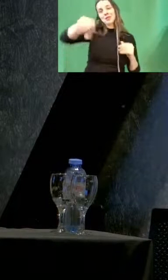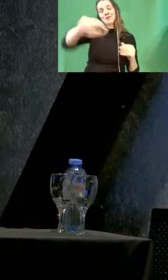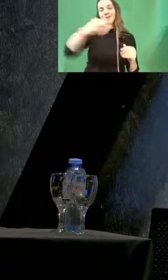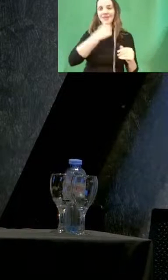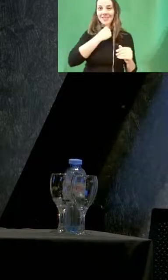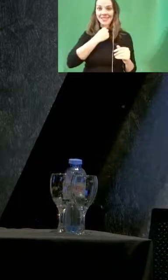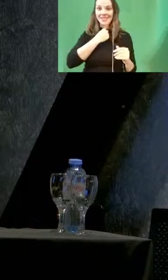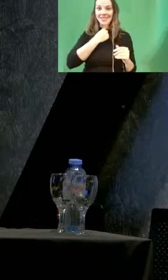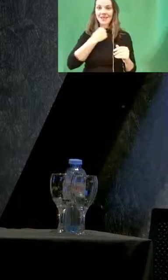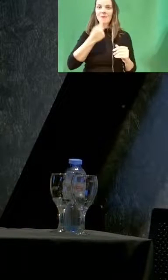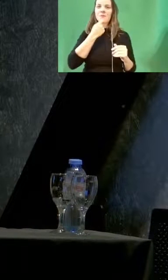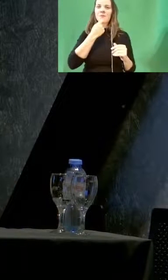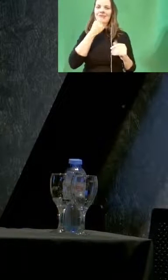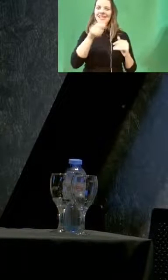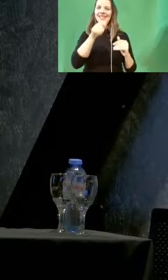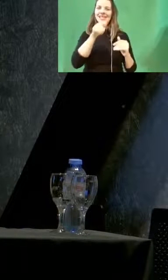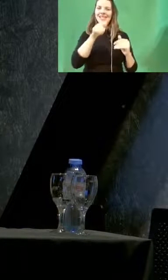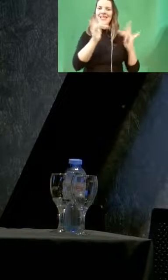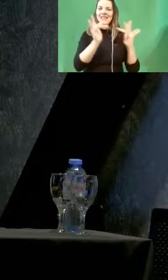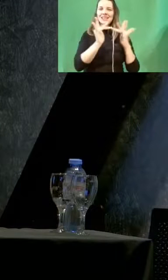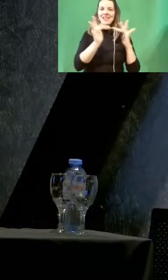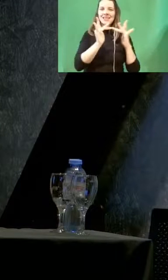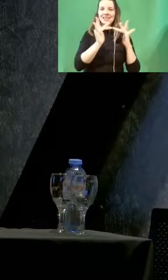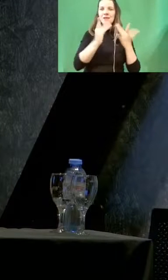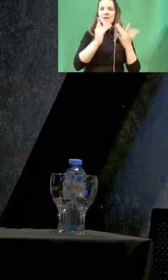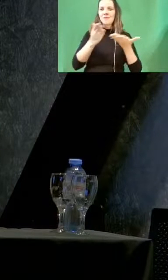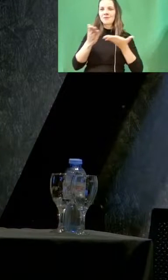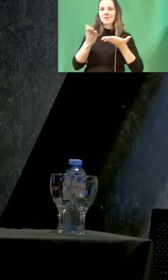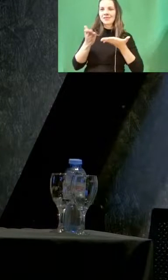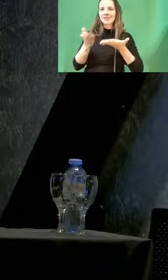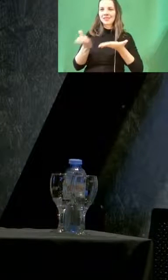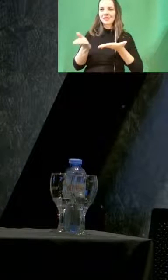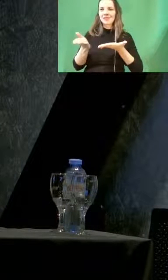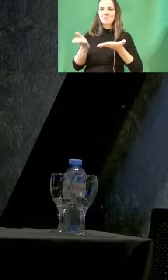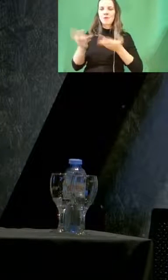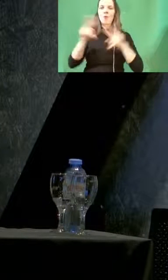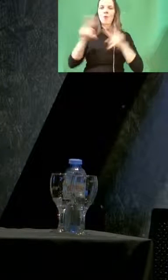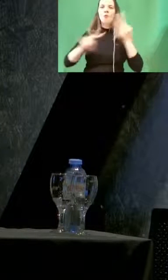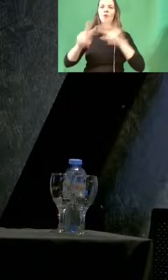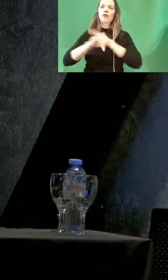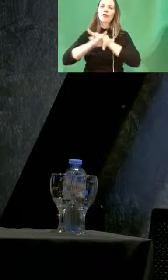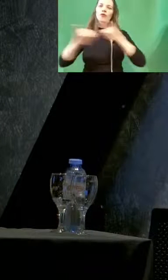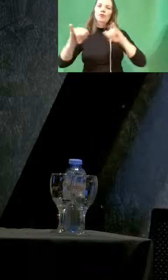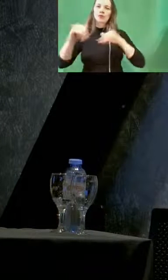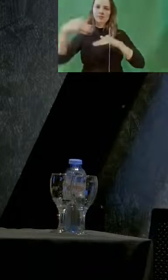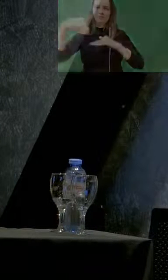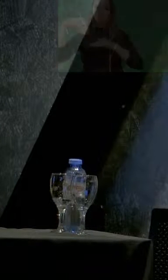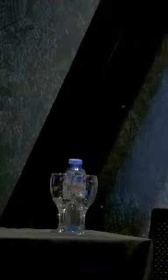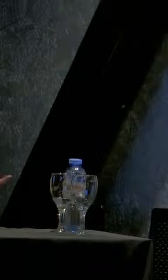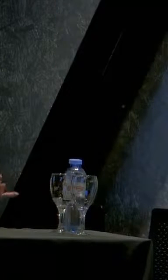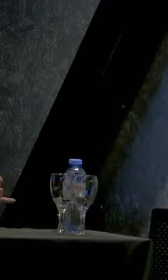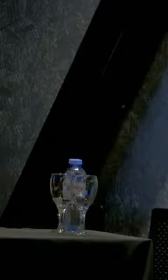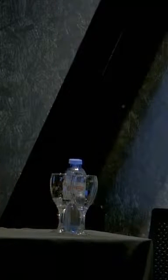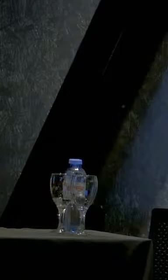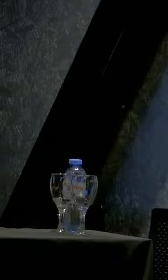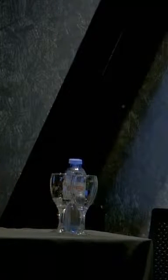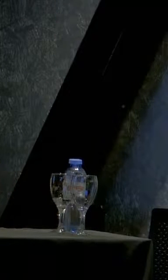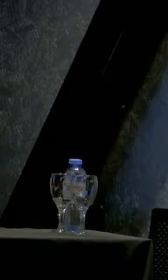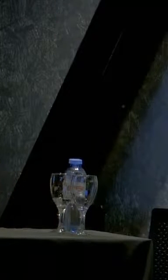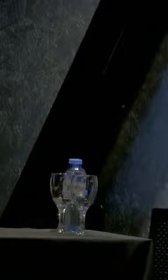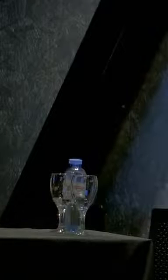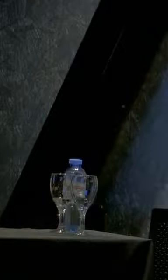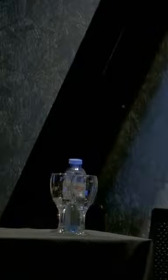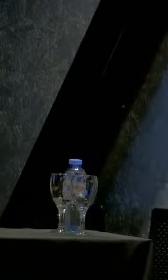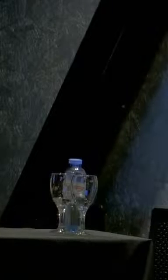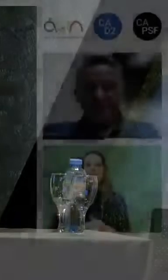como dice allí. Bueno, Gustavo, te empiezo con tu presentación. Te dejo que vos presentes